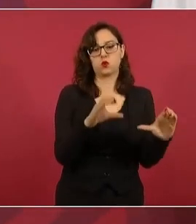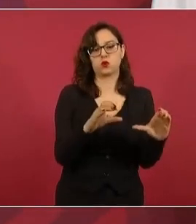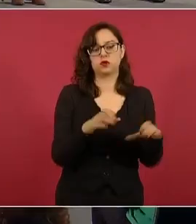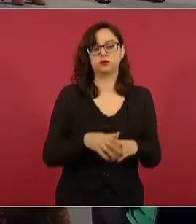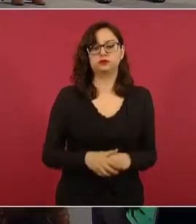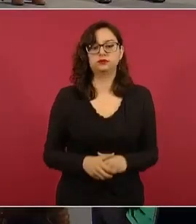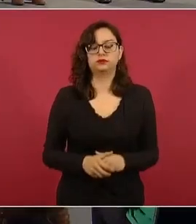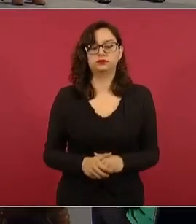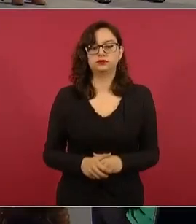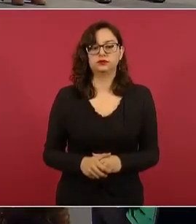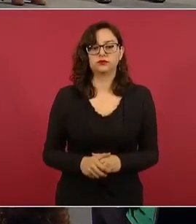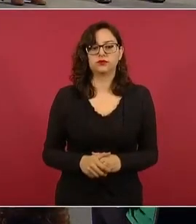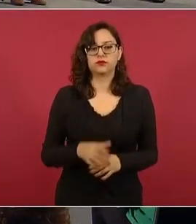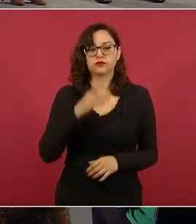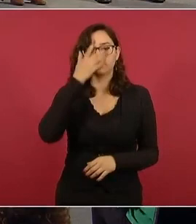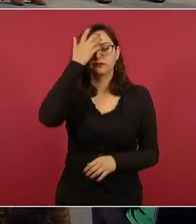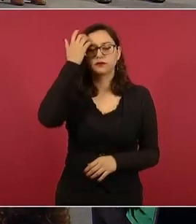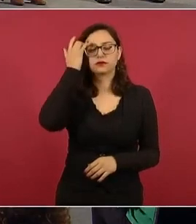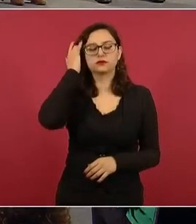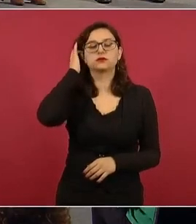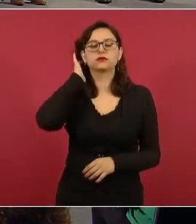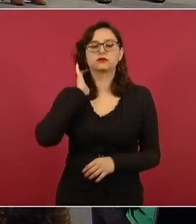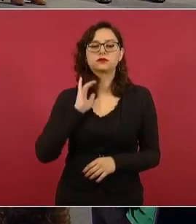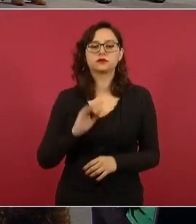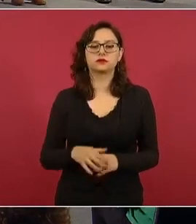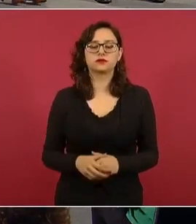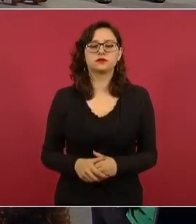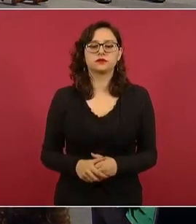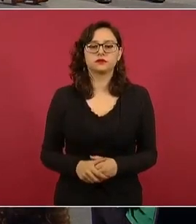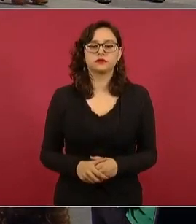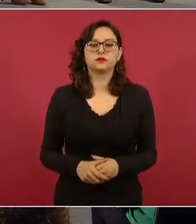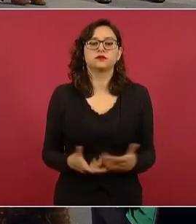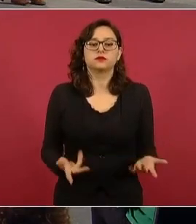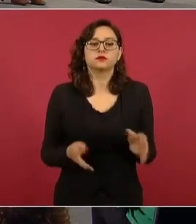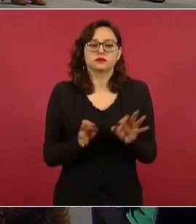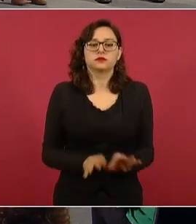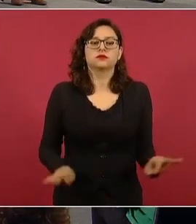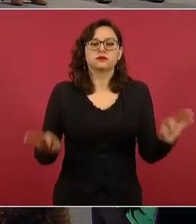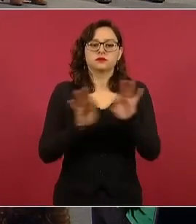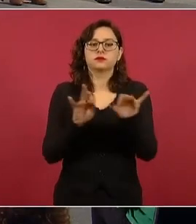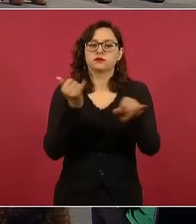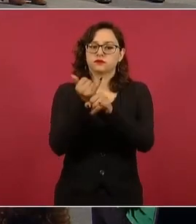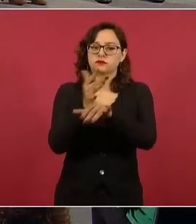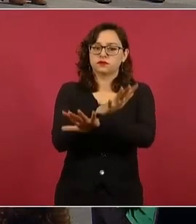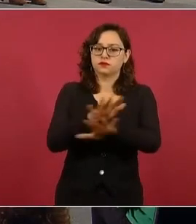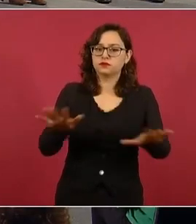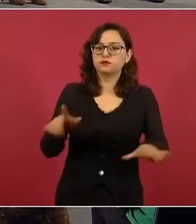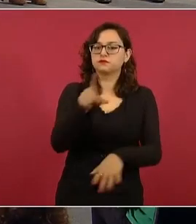Toda esta zona, esto es importante también que la gente lo sepa,